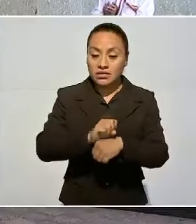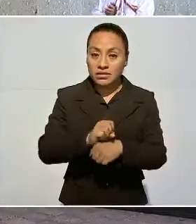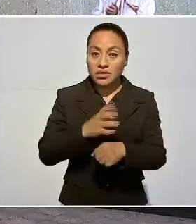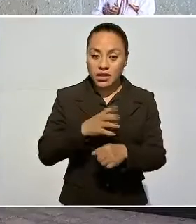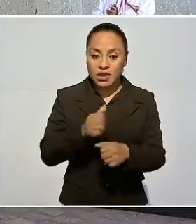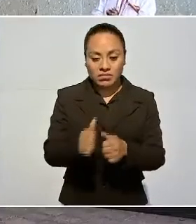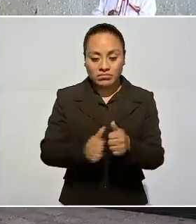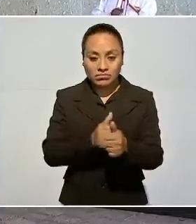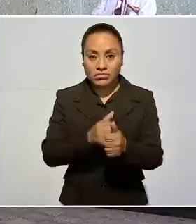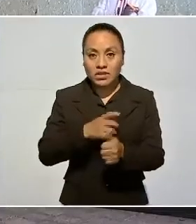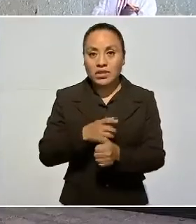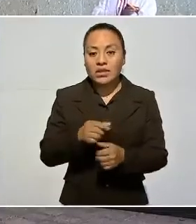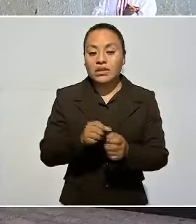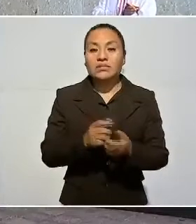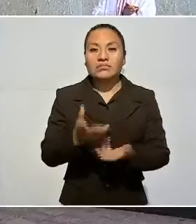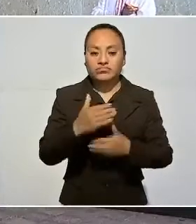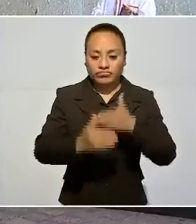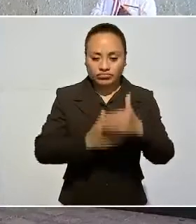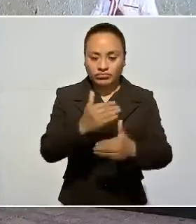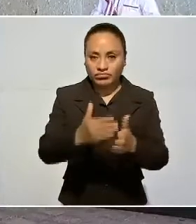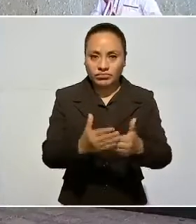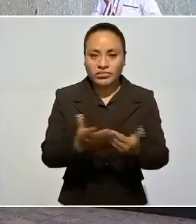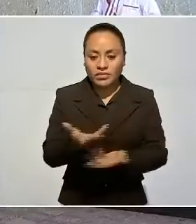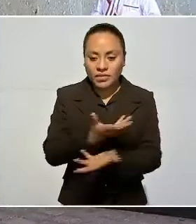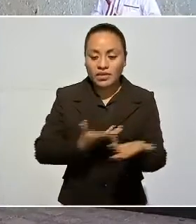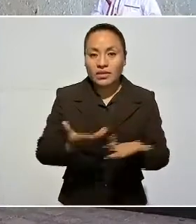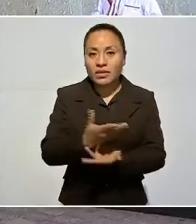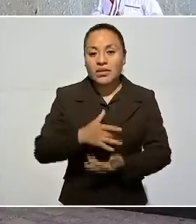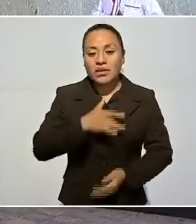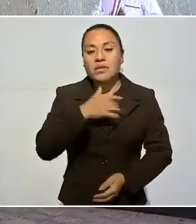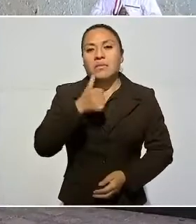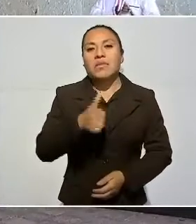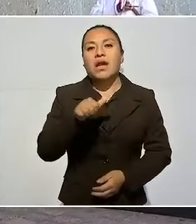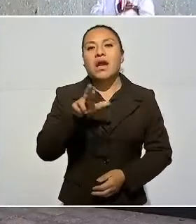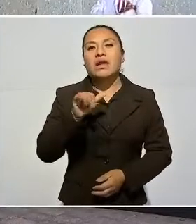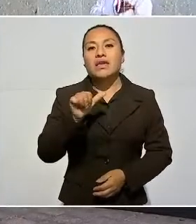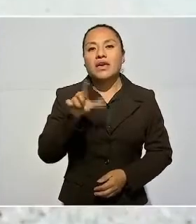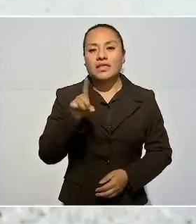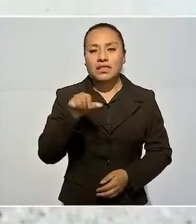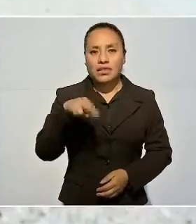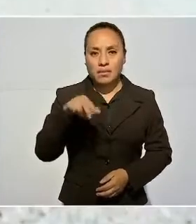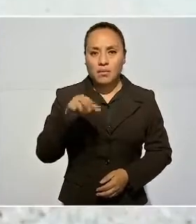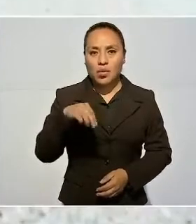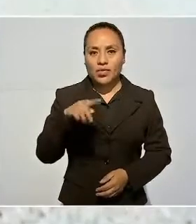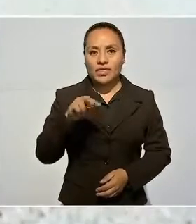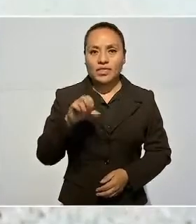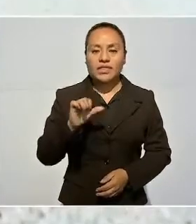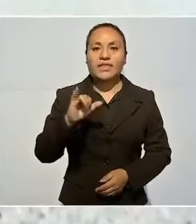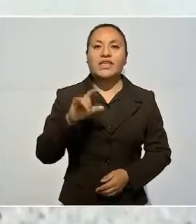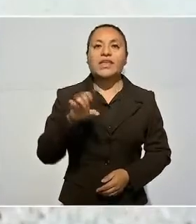de Desarrollo Social y Humano de la Secretaría de Bienestar, Ariadna Montiel Reyes.